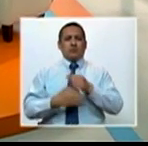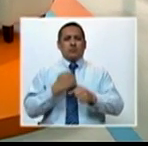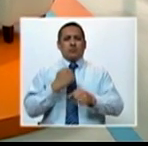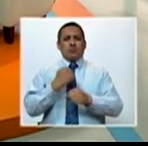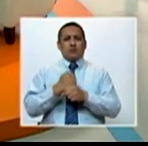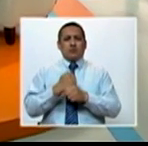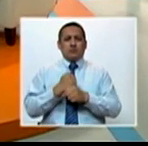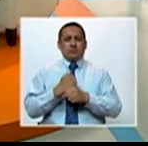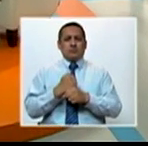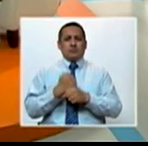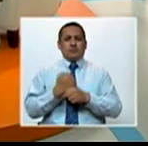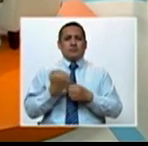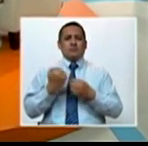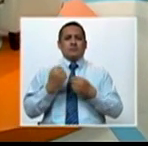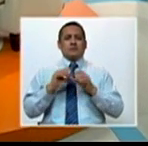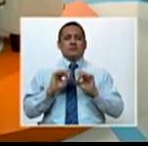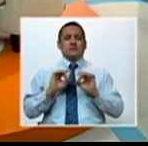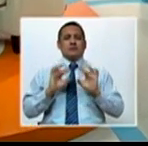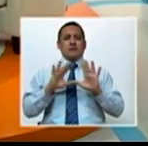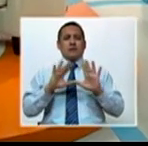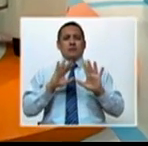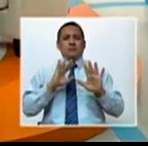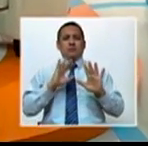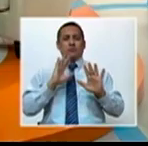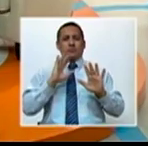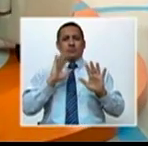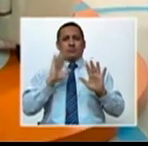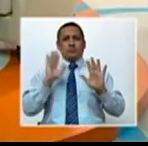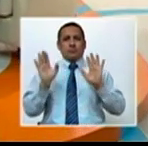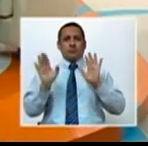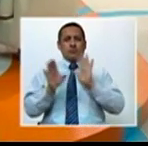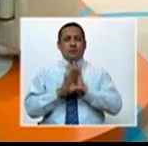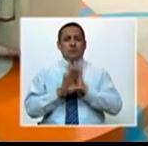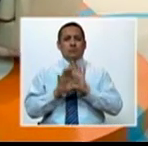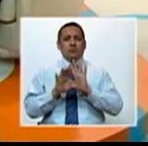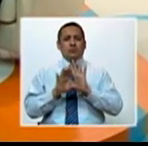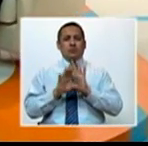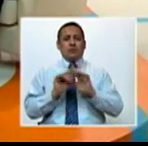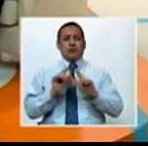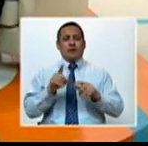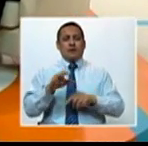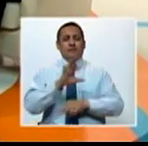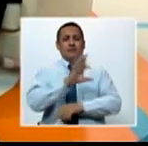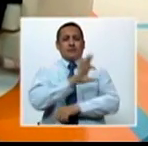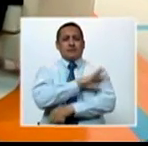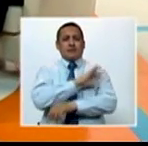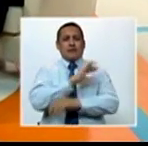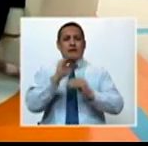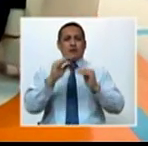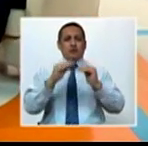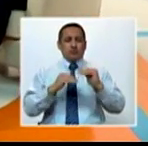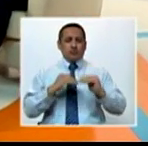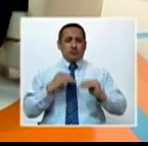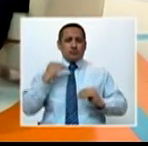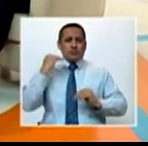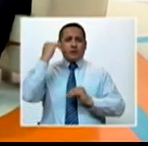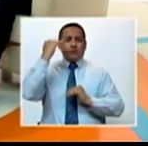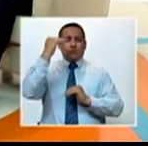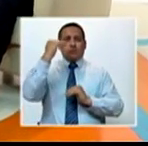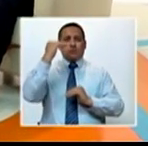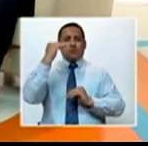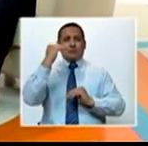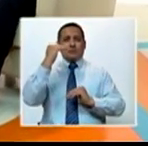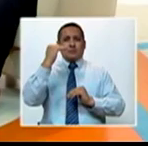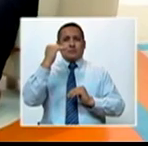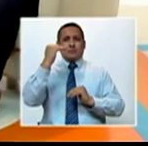pese a que el fiscal superior, esto es el fiscal de menor